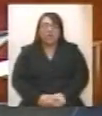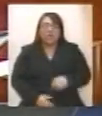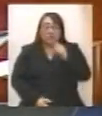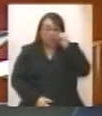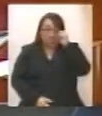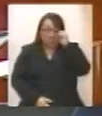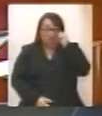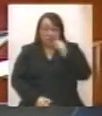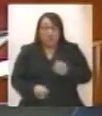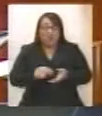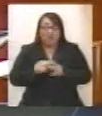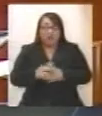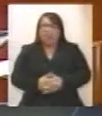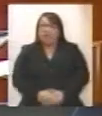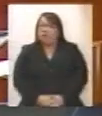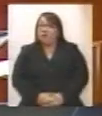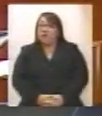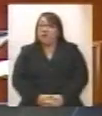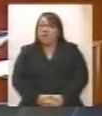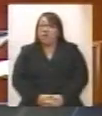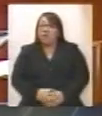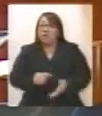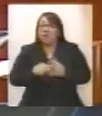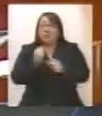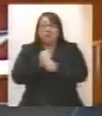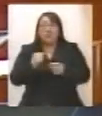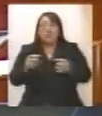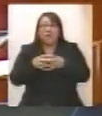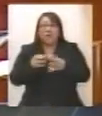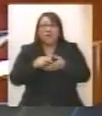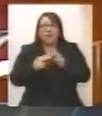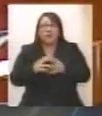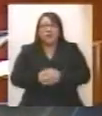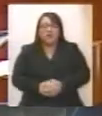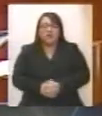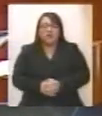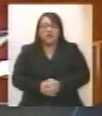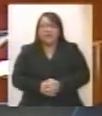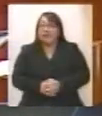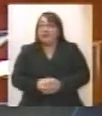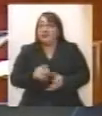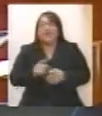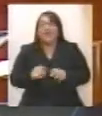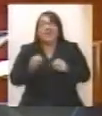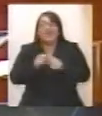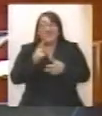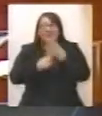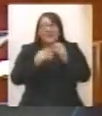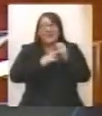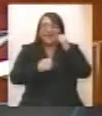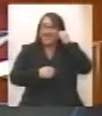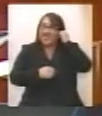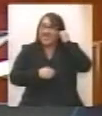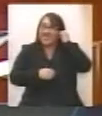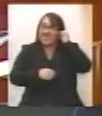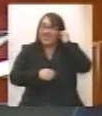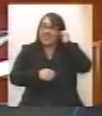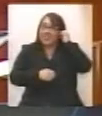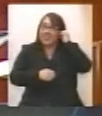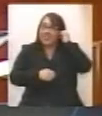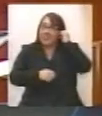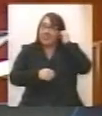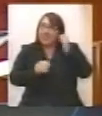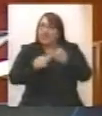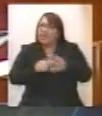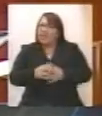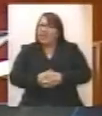ha desacelerado en la primera mitad del año. Este gobierno viene trabajando para darle un mayor impulso a la